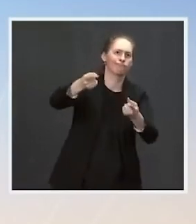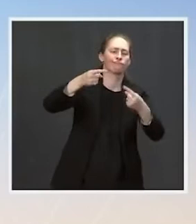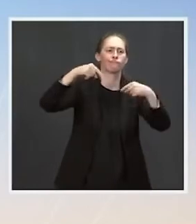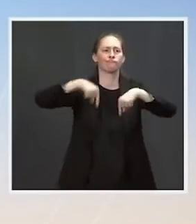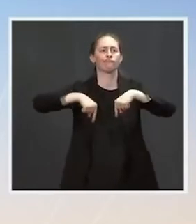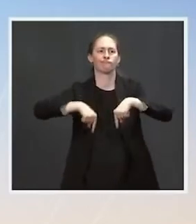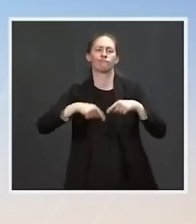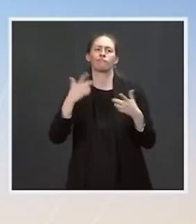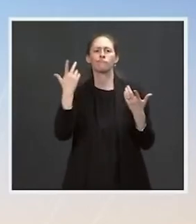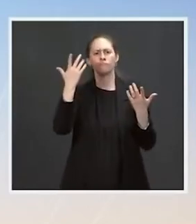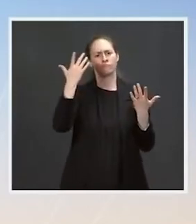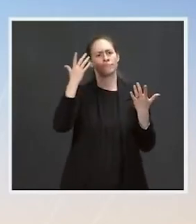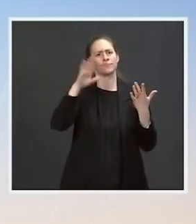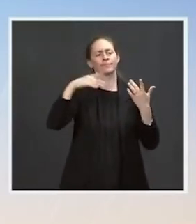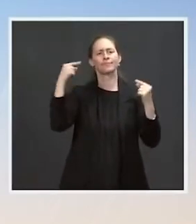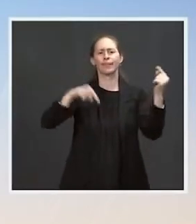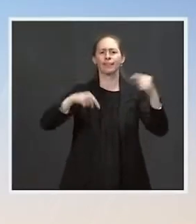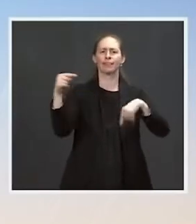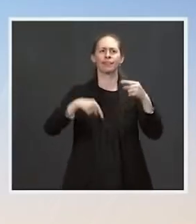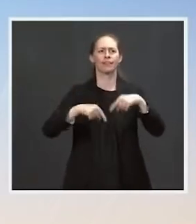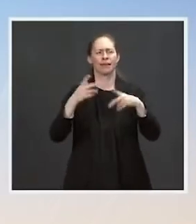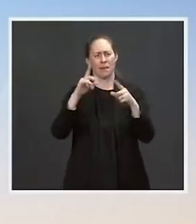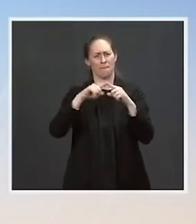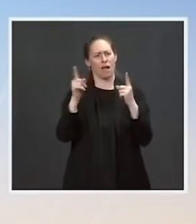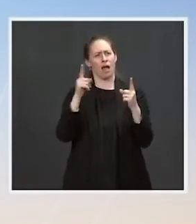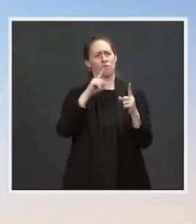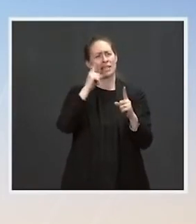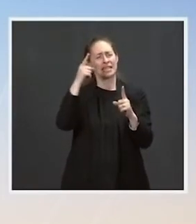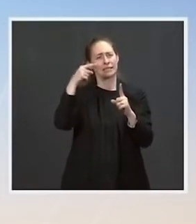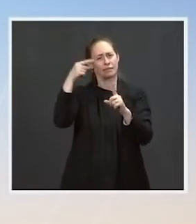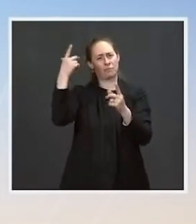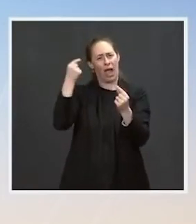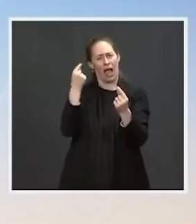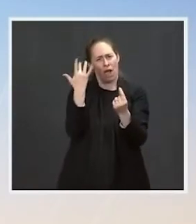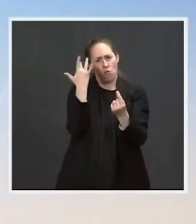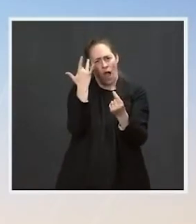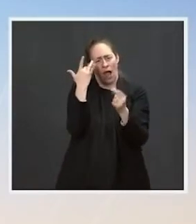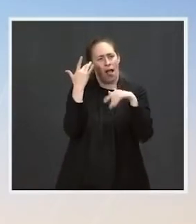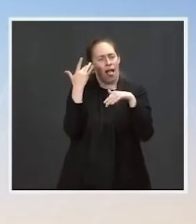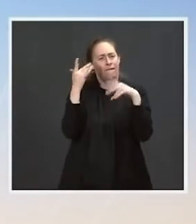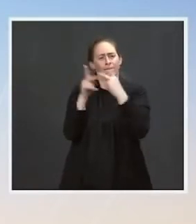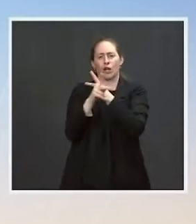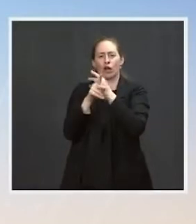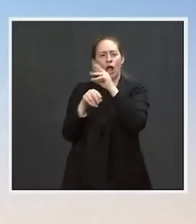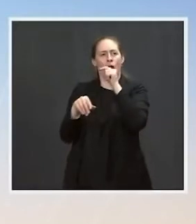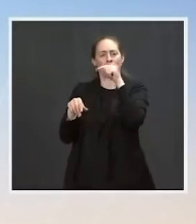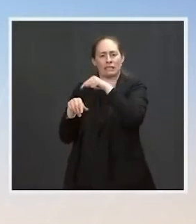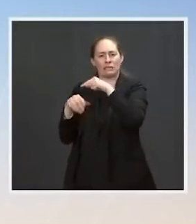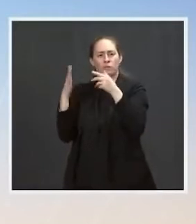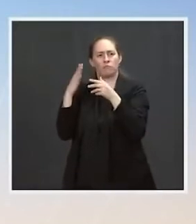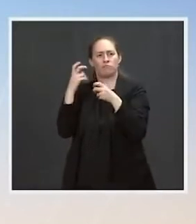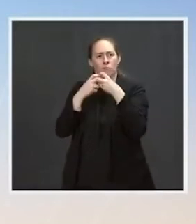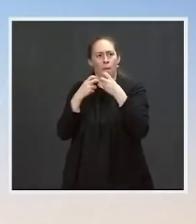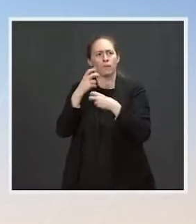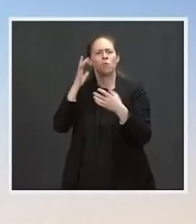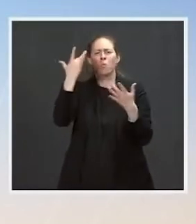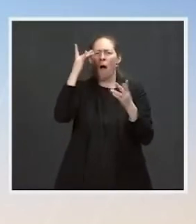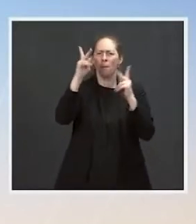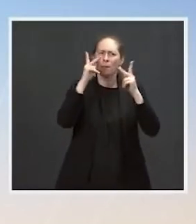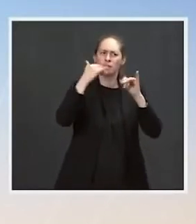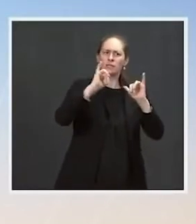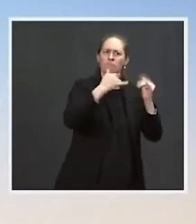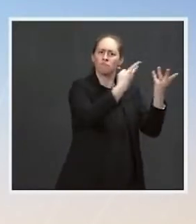abordemos las causas fundamentales en estos países veremos el mismo ciclo de olas migratorias hacia la frontera año tras año